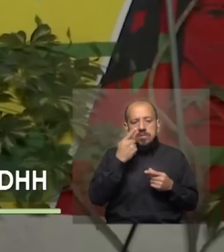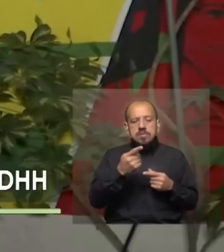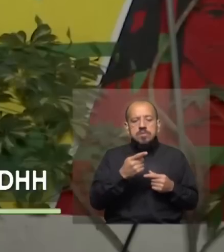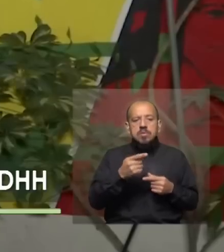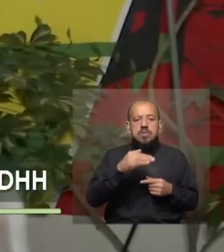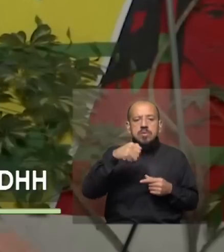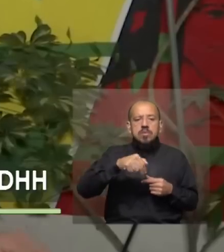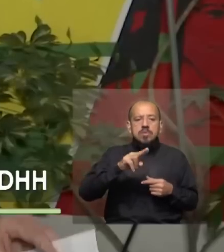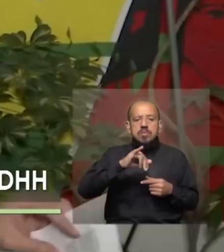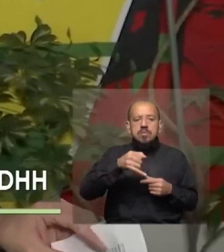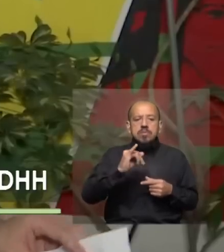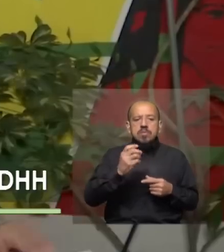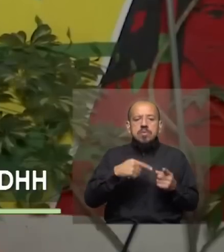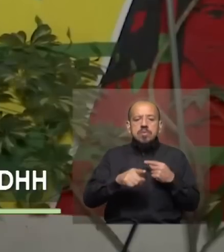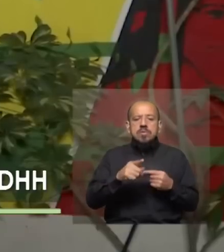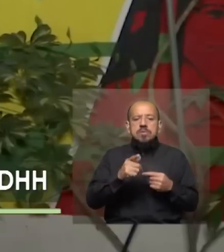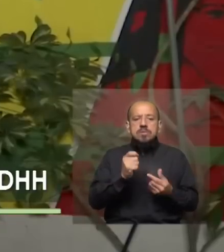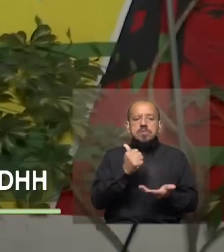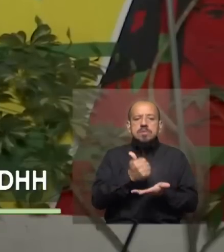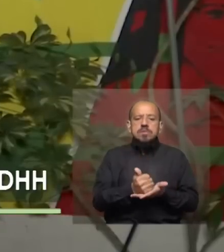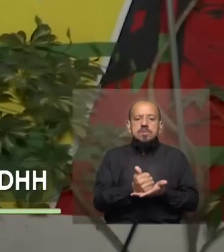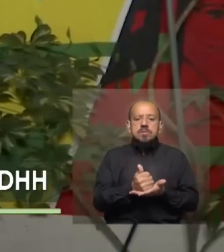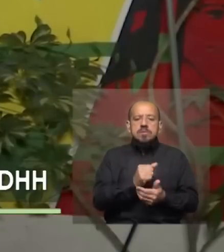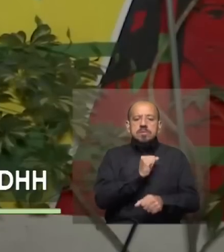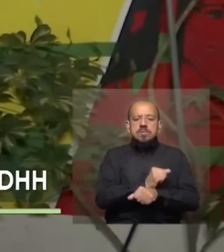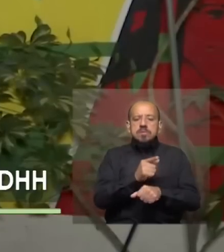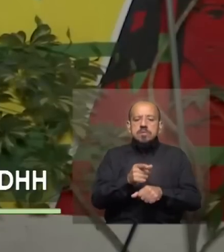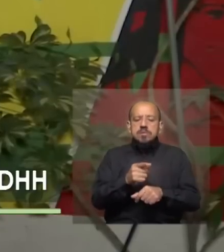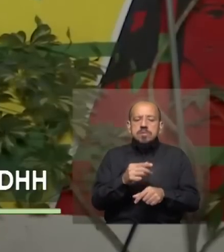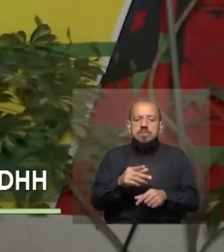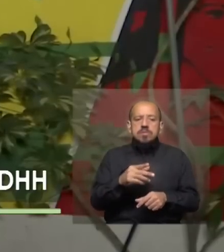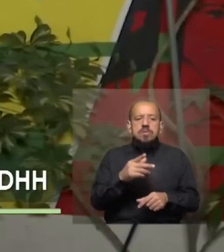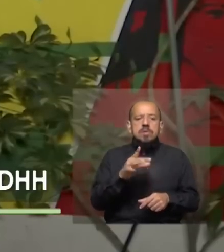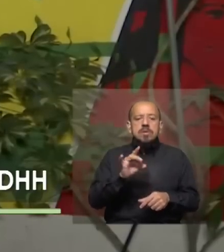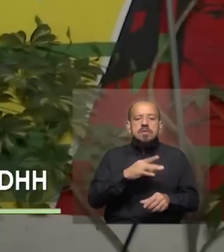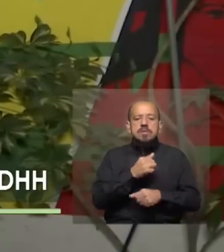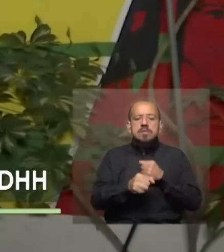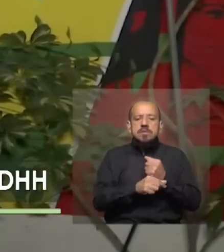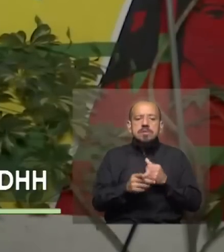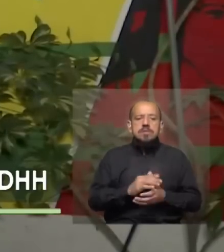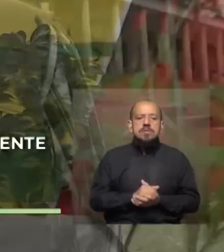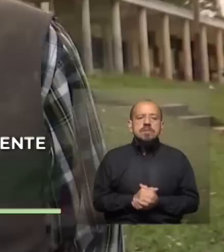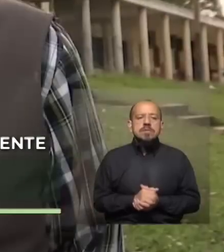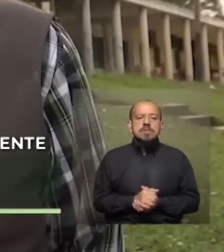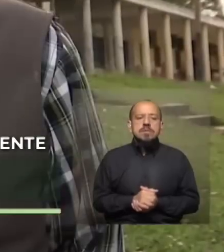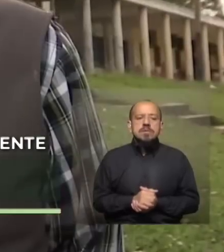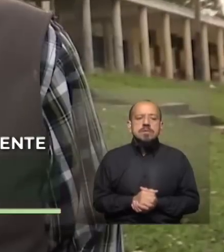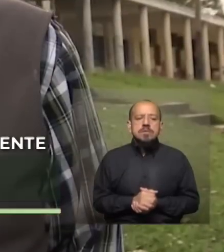Mujica quien estuvo preso durante esos años cuando tenía 15 años escuchamos su testimonio